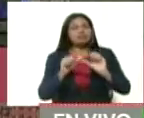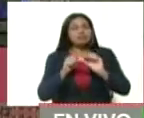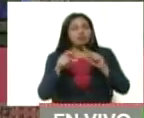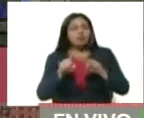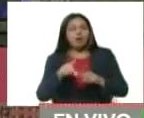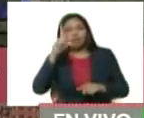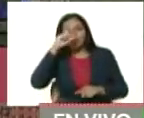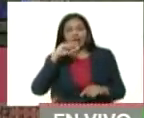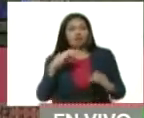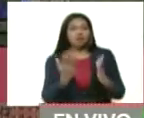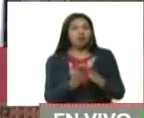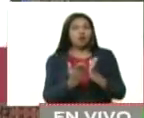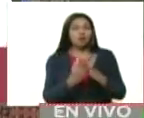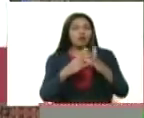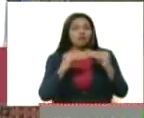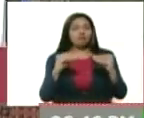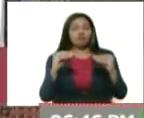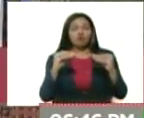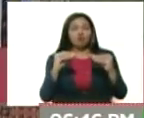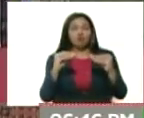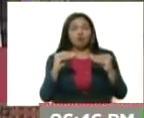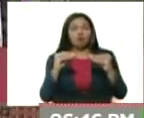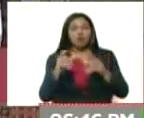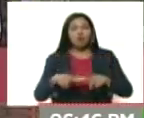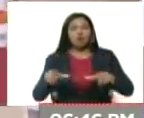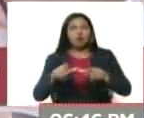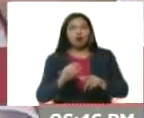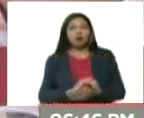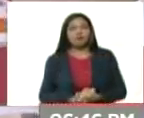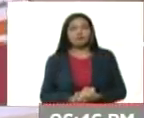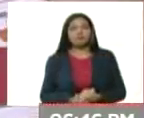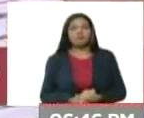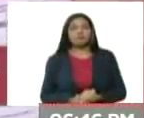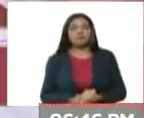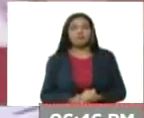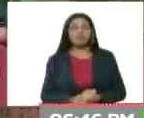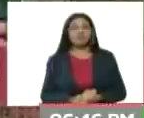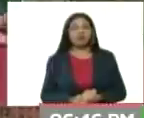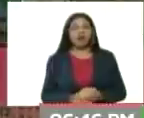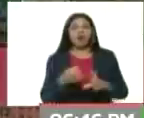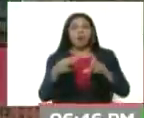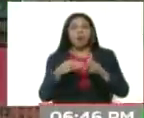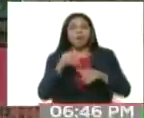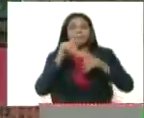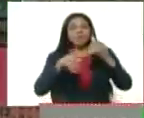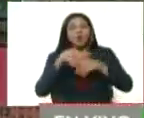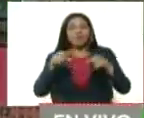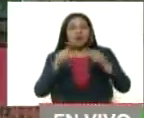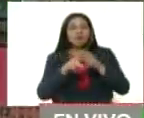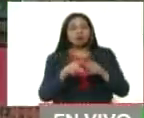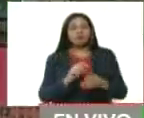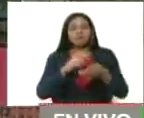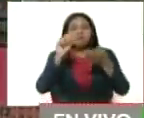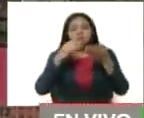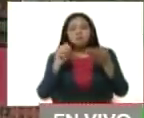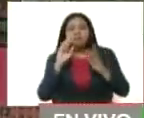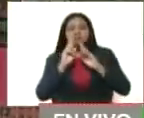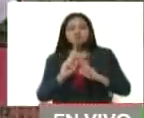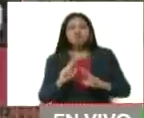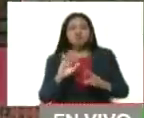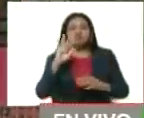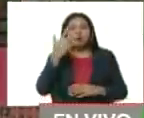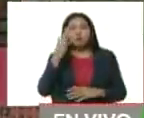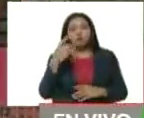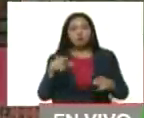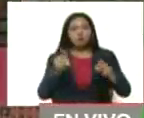del año escolar en todos los niveles. Fíjense que son encuestas numerosísimas. Son encuestas con una muestra que se aproxima